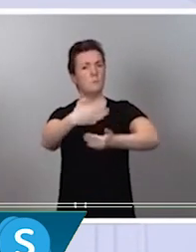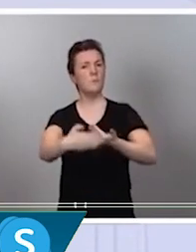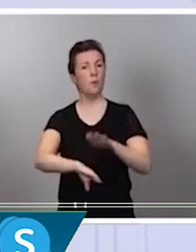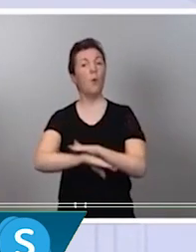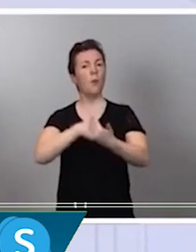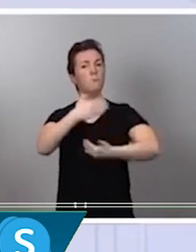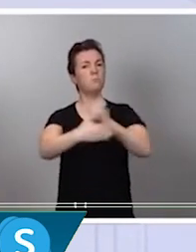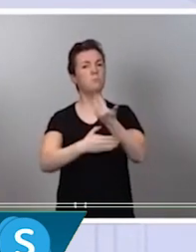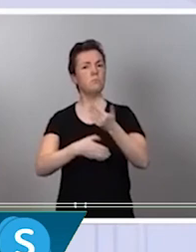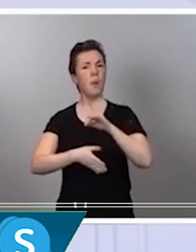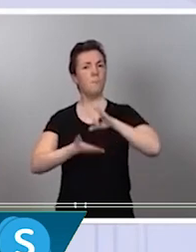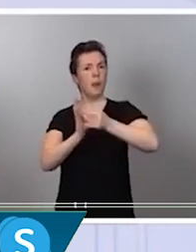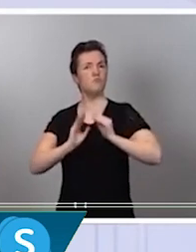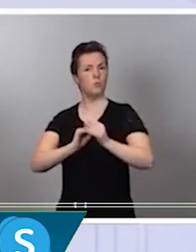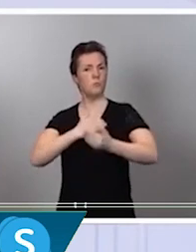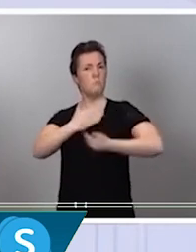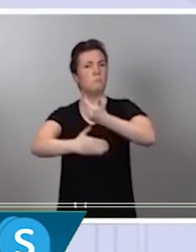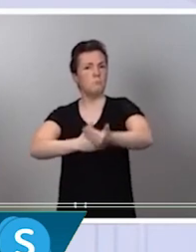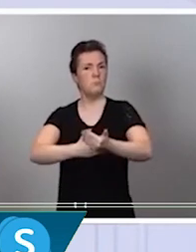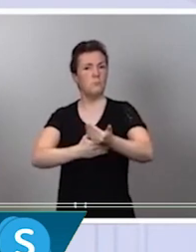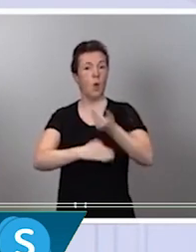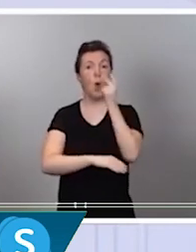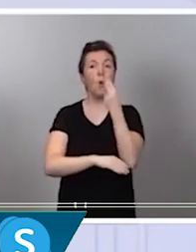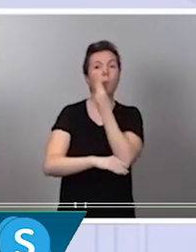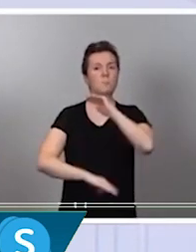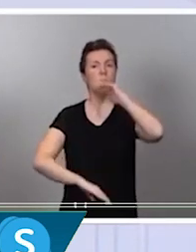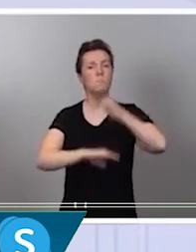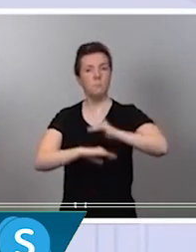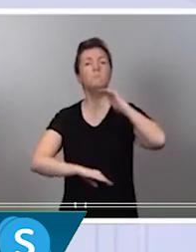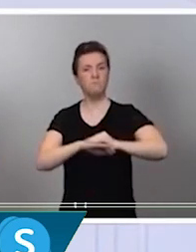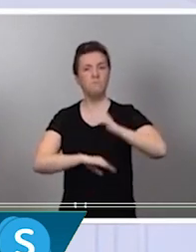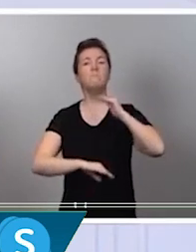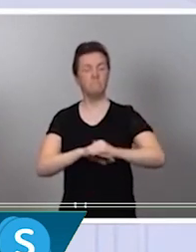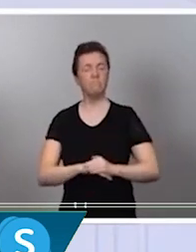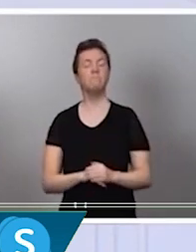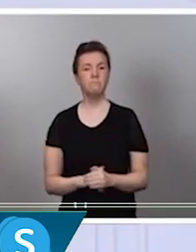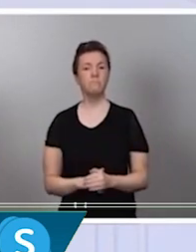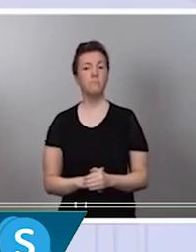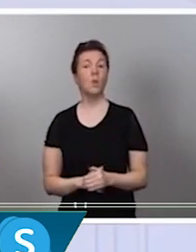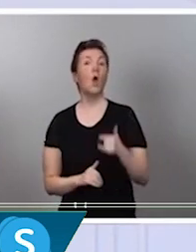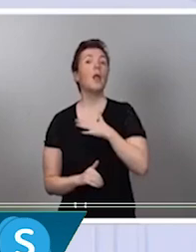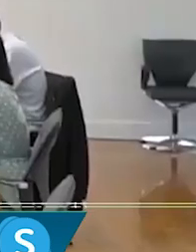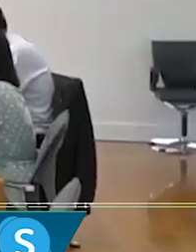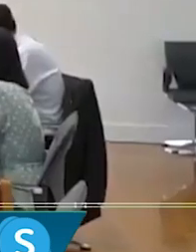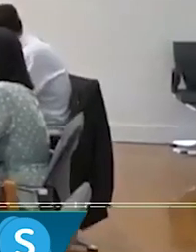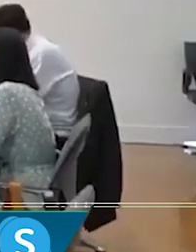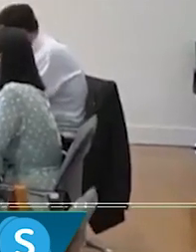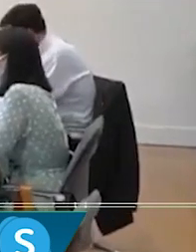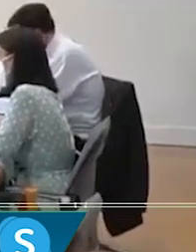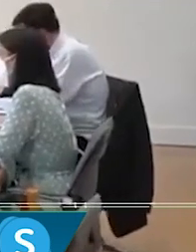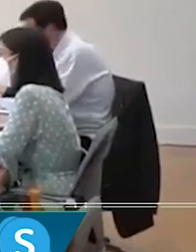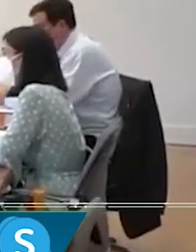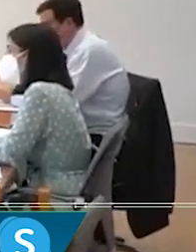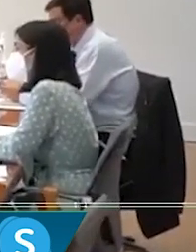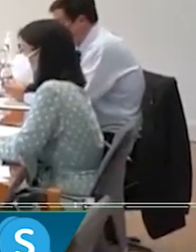sino más bien que usted me diga alguna otra indicación, con relación a los otros asuntos, estamos donde estábamos.